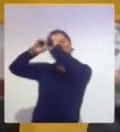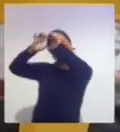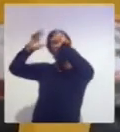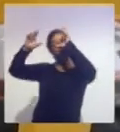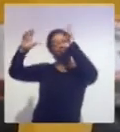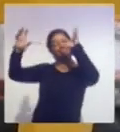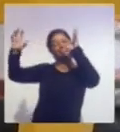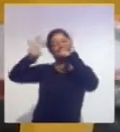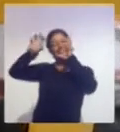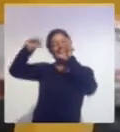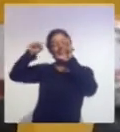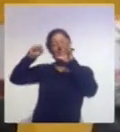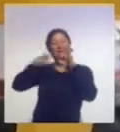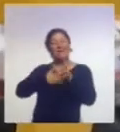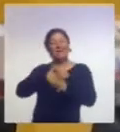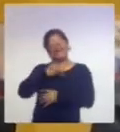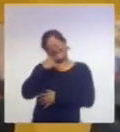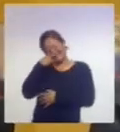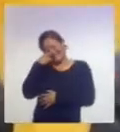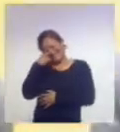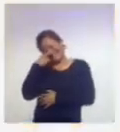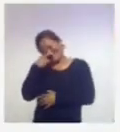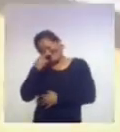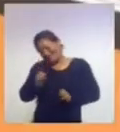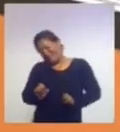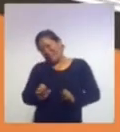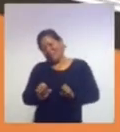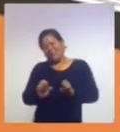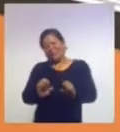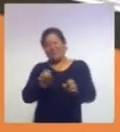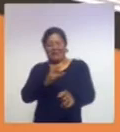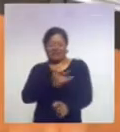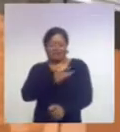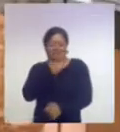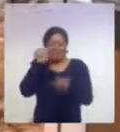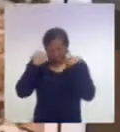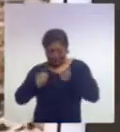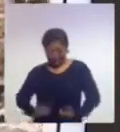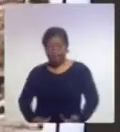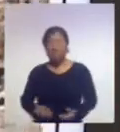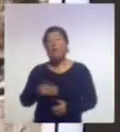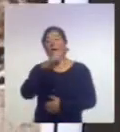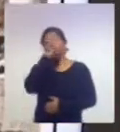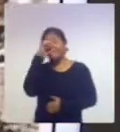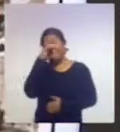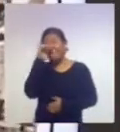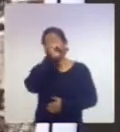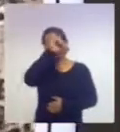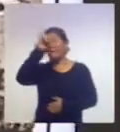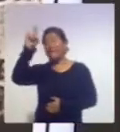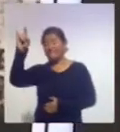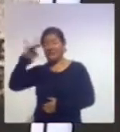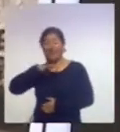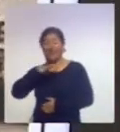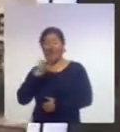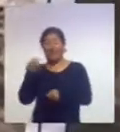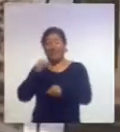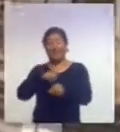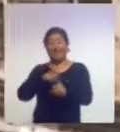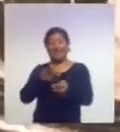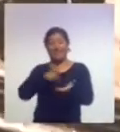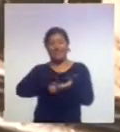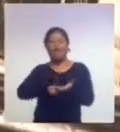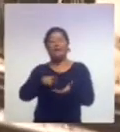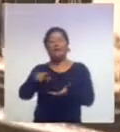quienes nos sentimos tan orgullosos de ser de donde somos. Las fotografías que forman parte de la exposición fueron tomadas